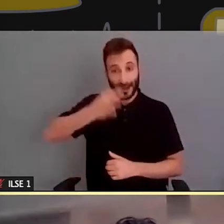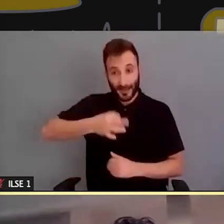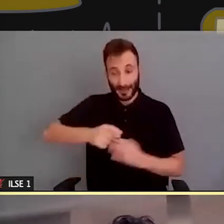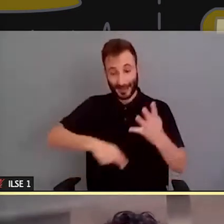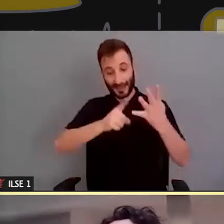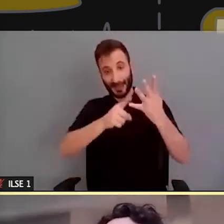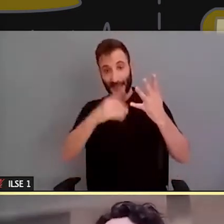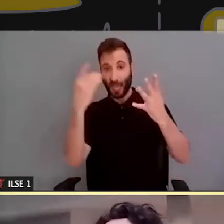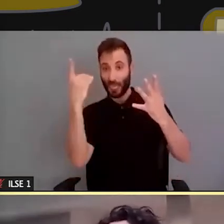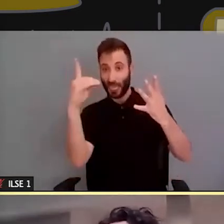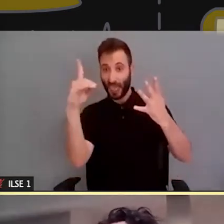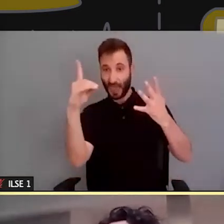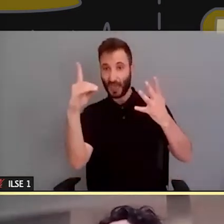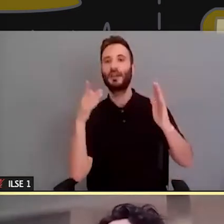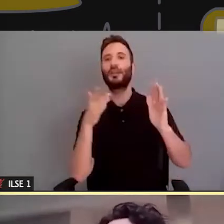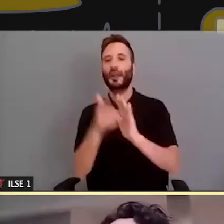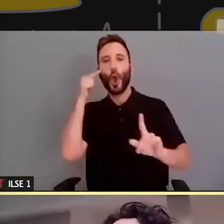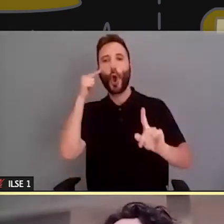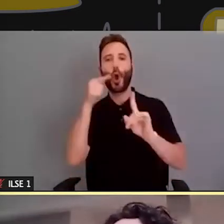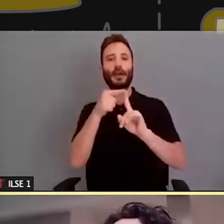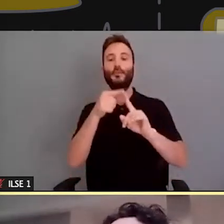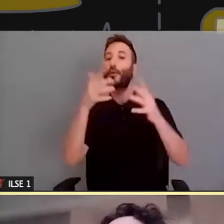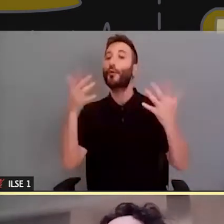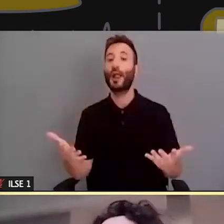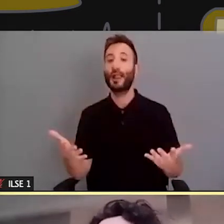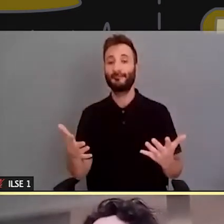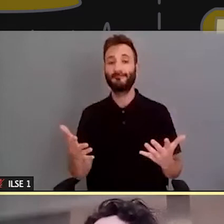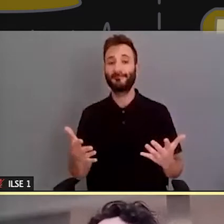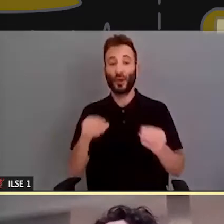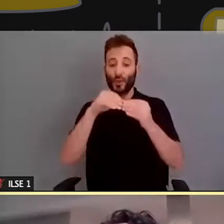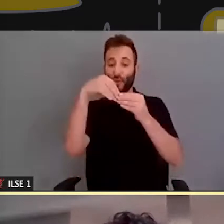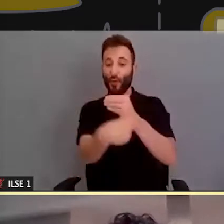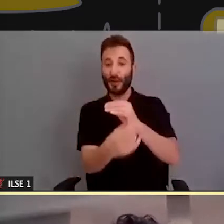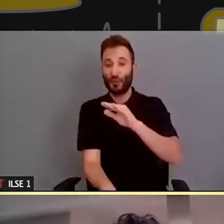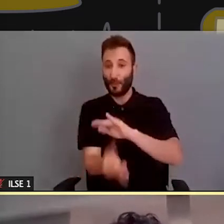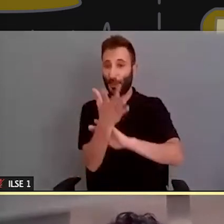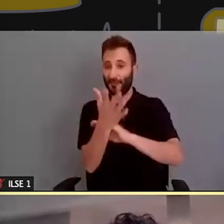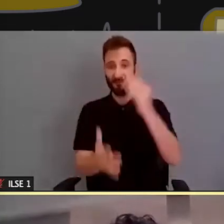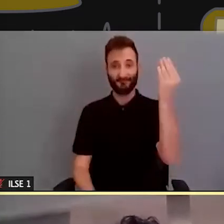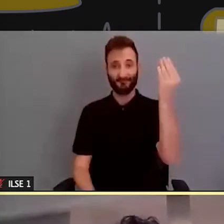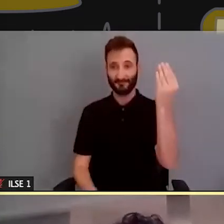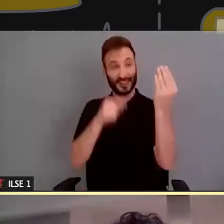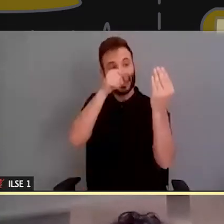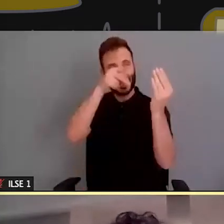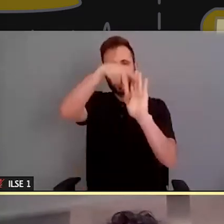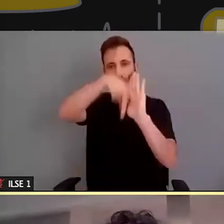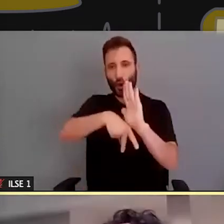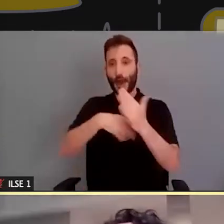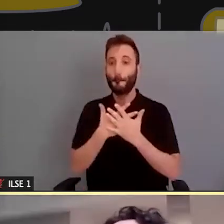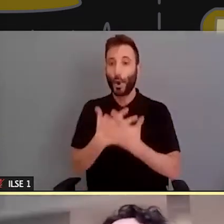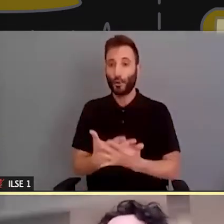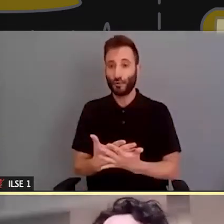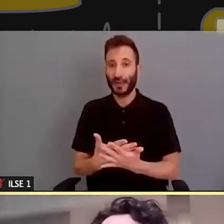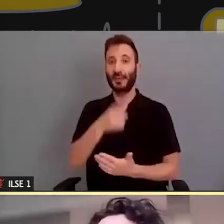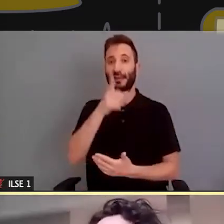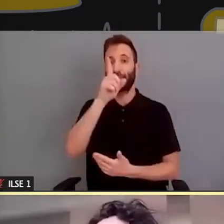O sea, para este compromiso, el objetivo final era crear ese documento, un documento que es una norma, que es voluntaria, que va